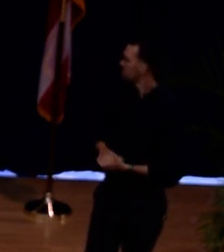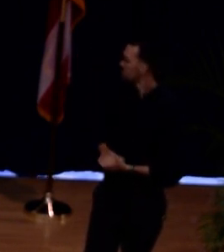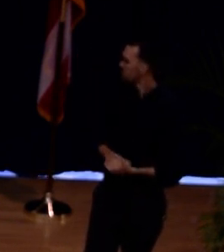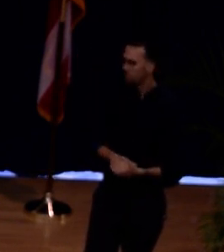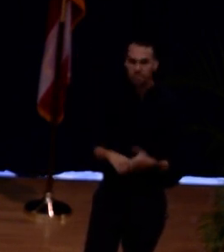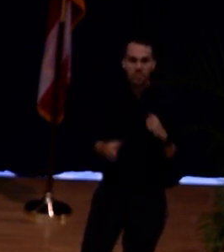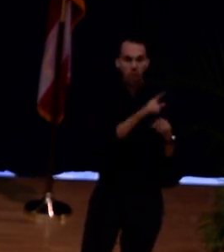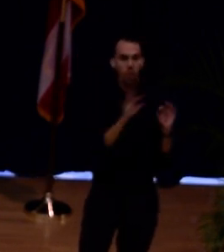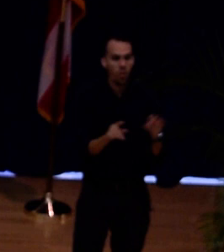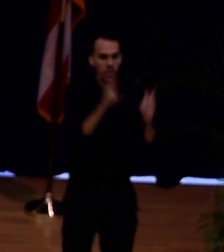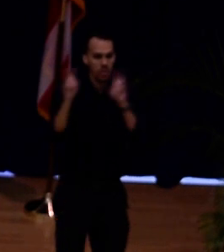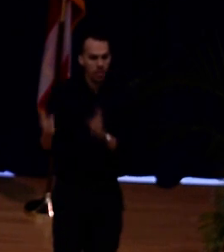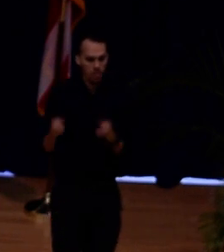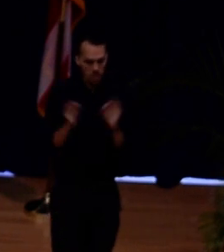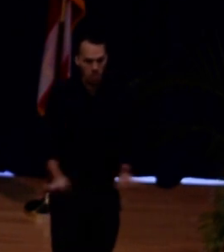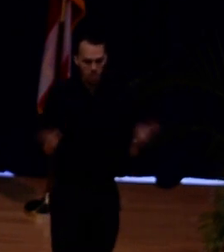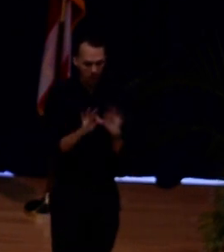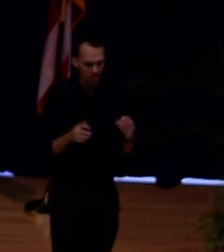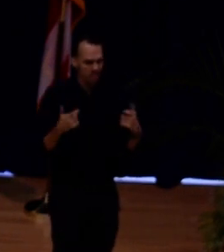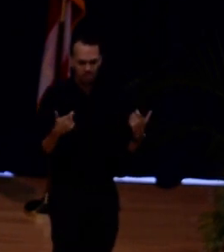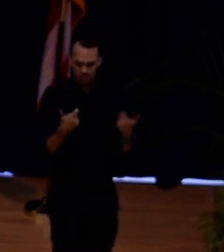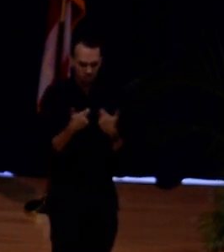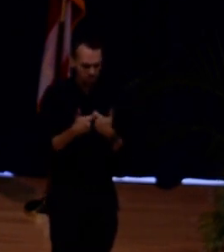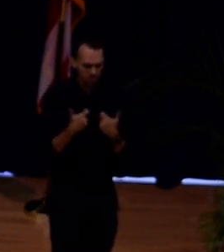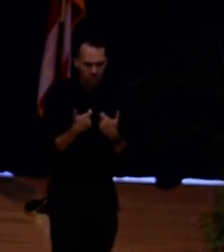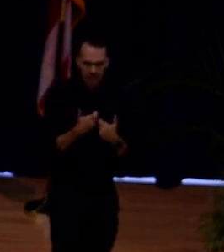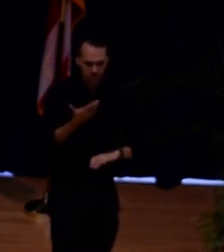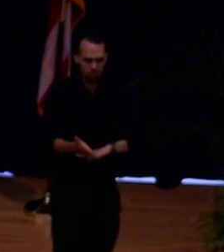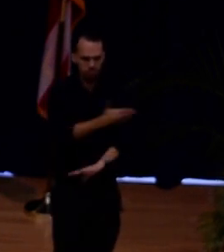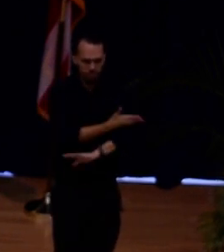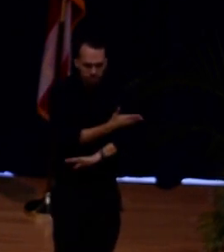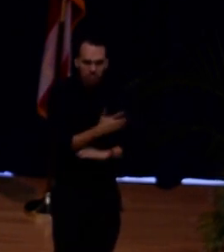Otro tema importante dentro de Queremos Sol es la eficiencia de energía.